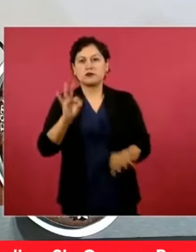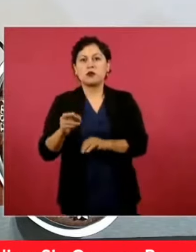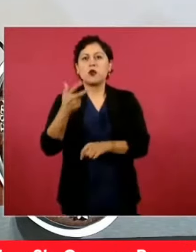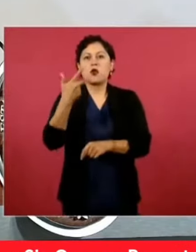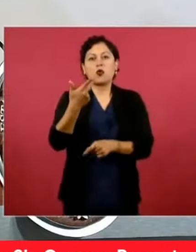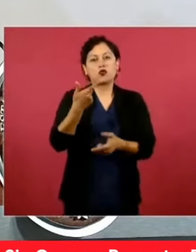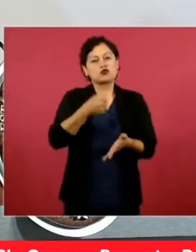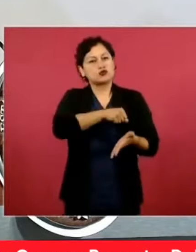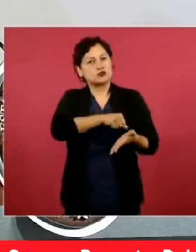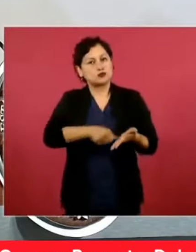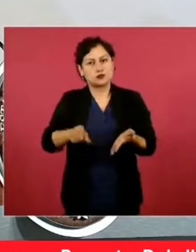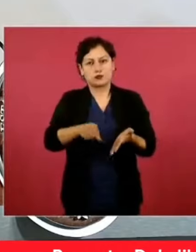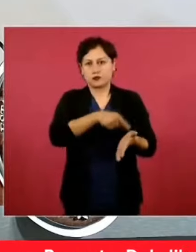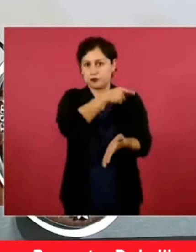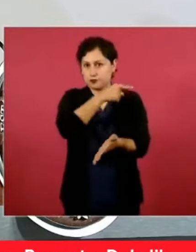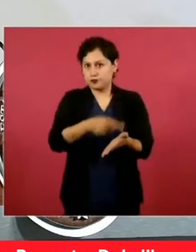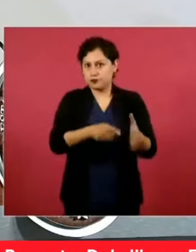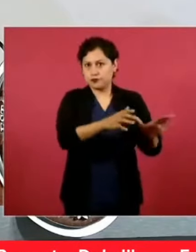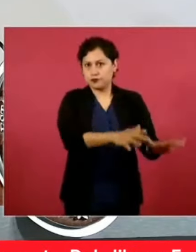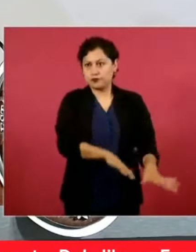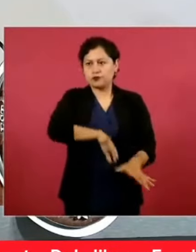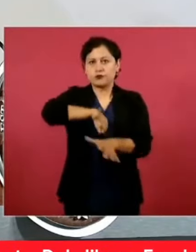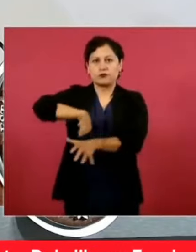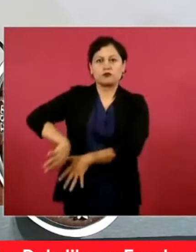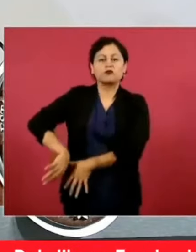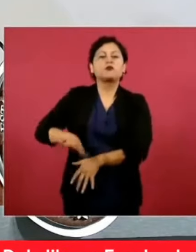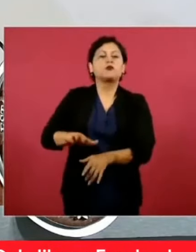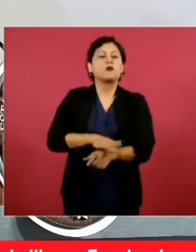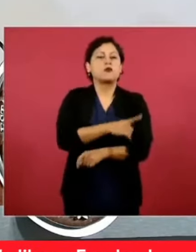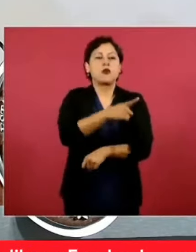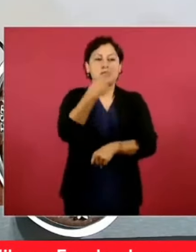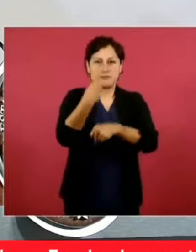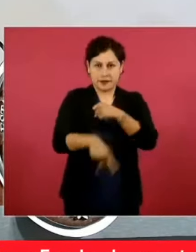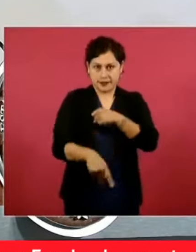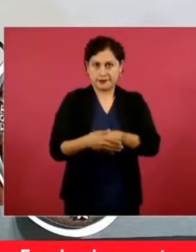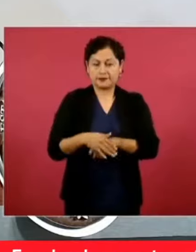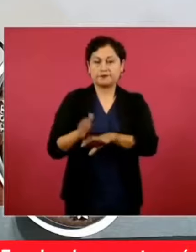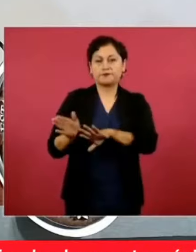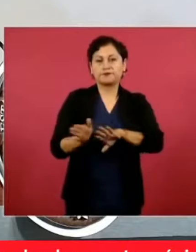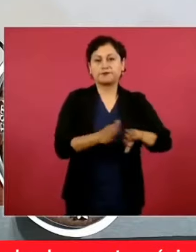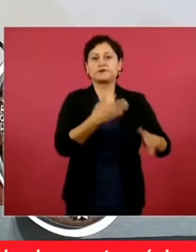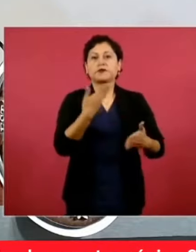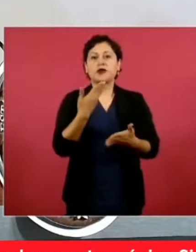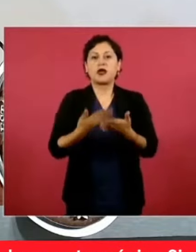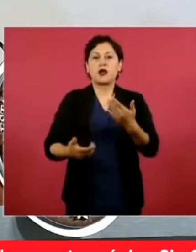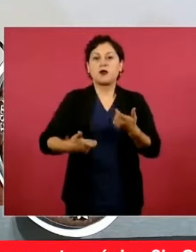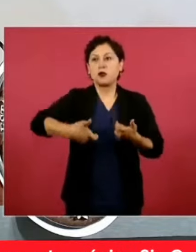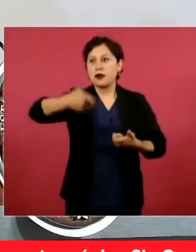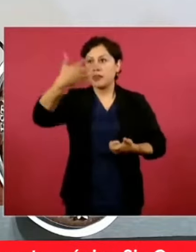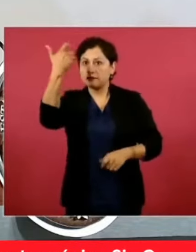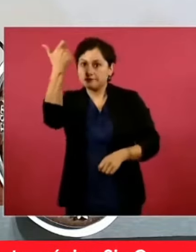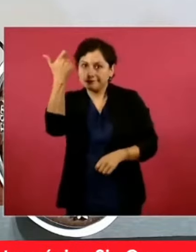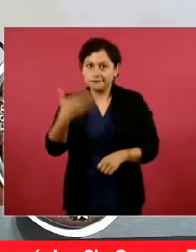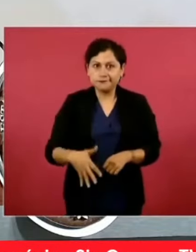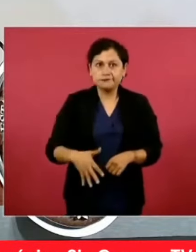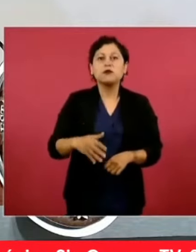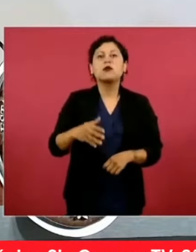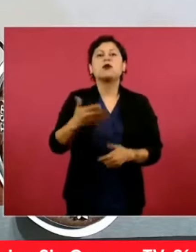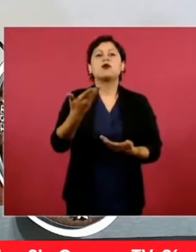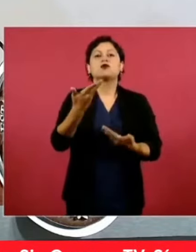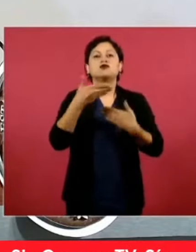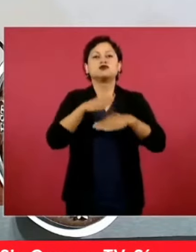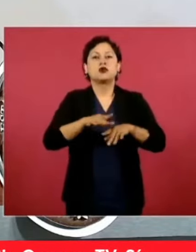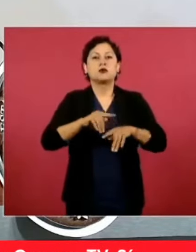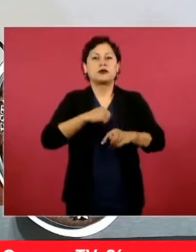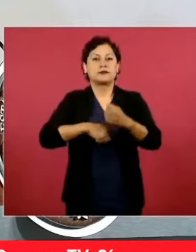por condiciones de inseguridad. Pasando ahora al tema del quién es quién en los precios de la canasta básica, pues como